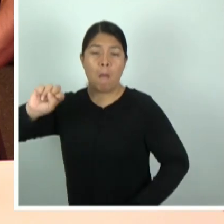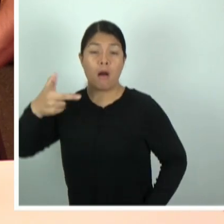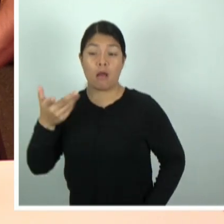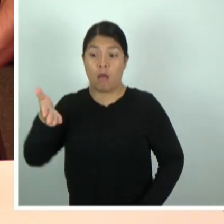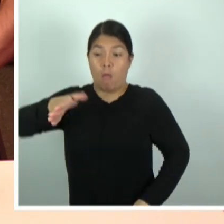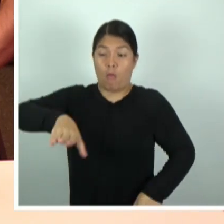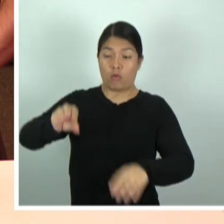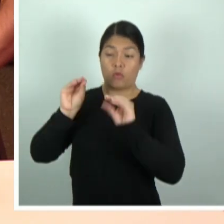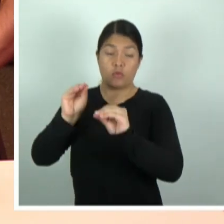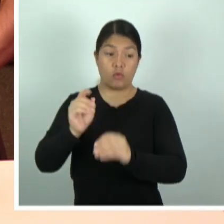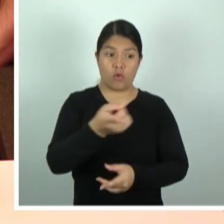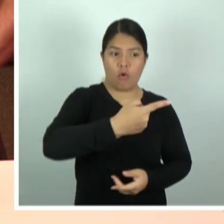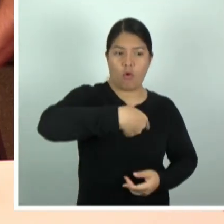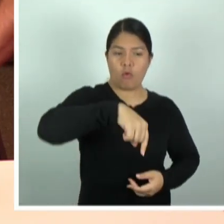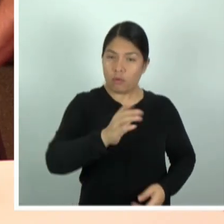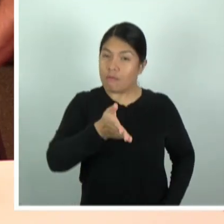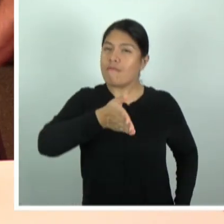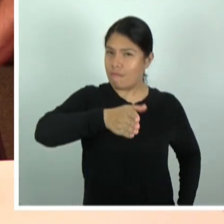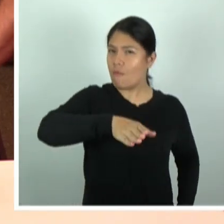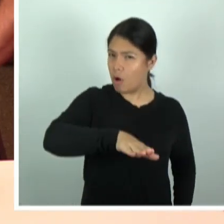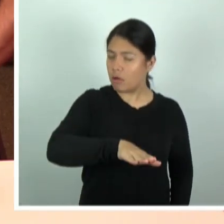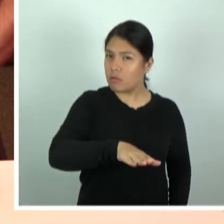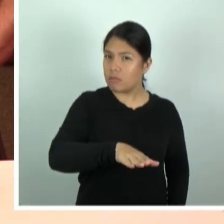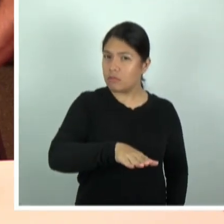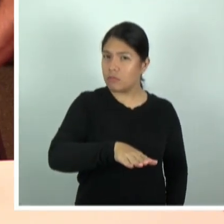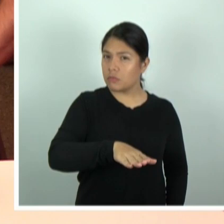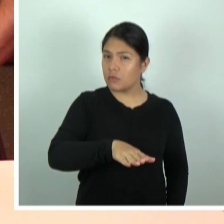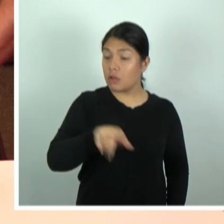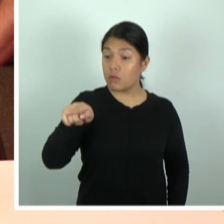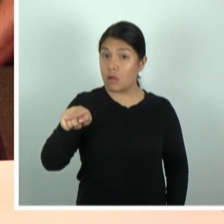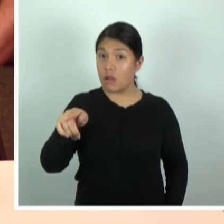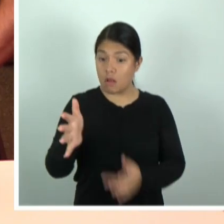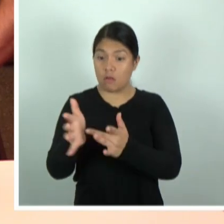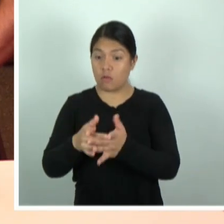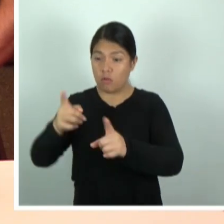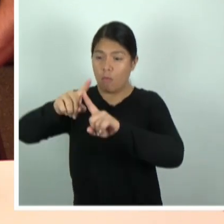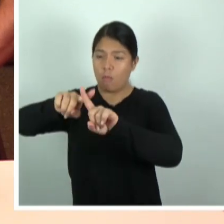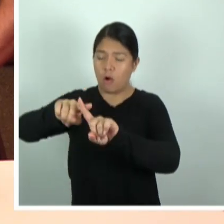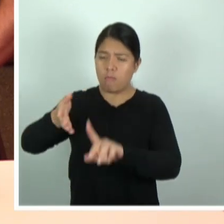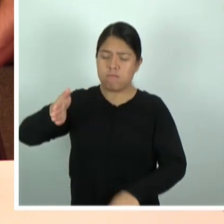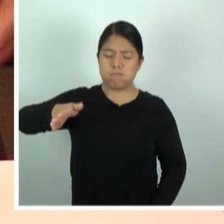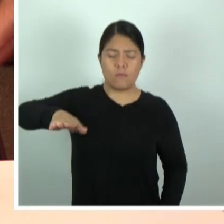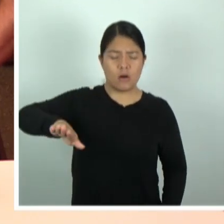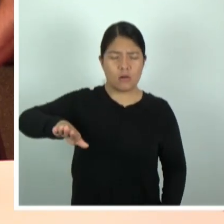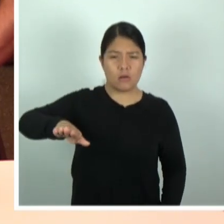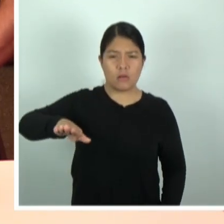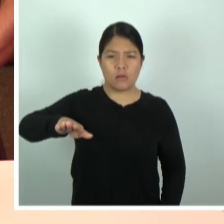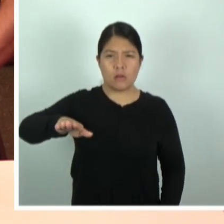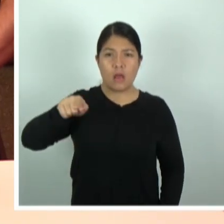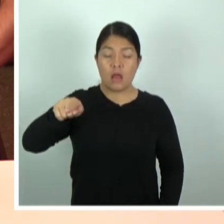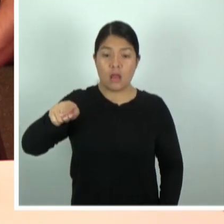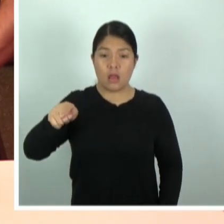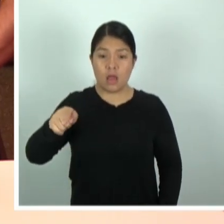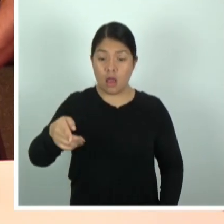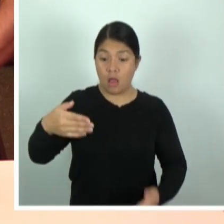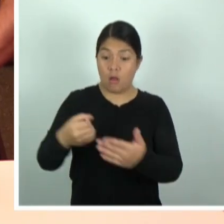muerte. Y esos tres días de separación que Jesucristo estuvo en el